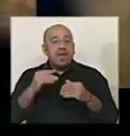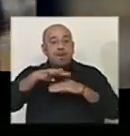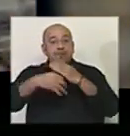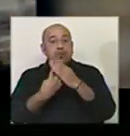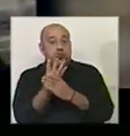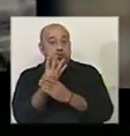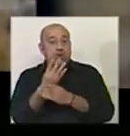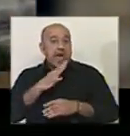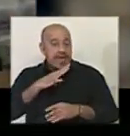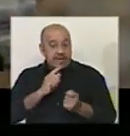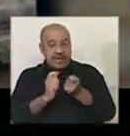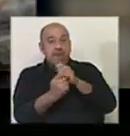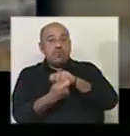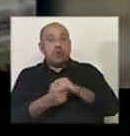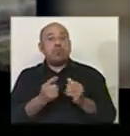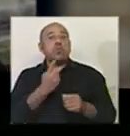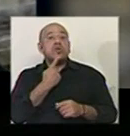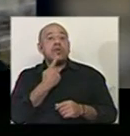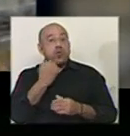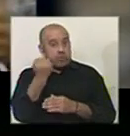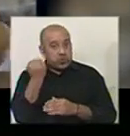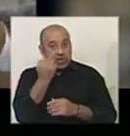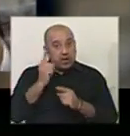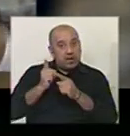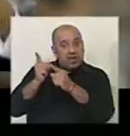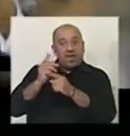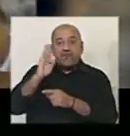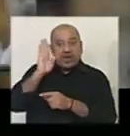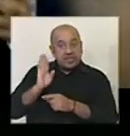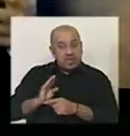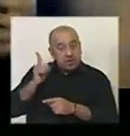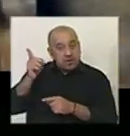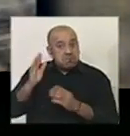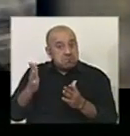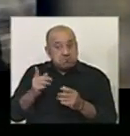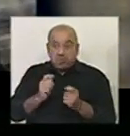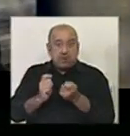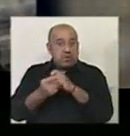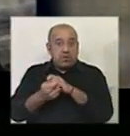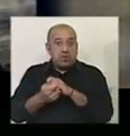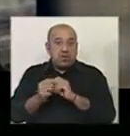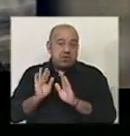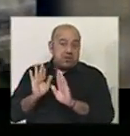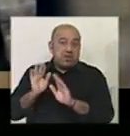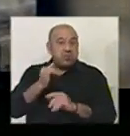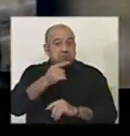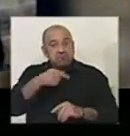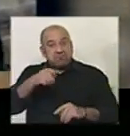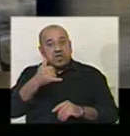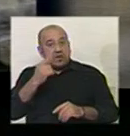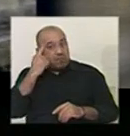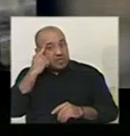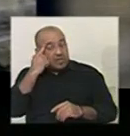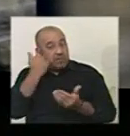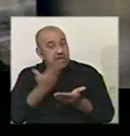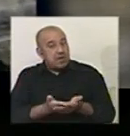cambio político importante en Brasil recientemente. Entonces el Mercosur tiene más bien que plantearse la naturaleza del impacto